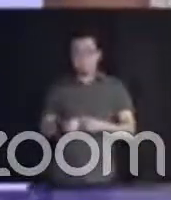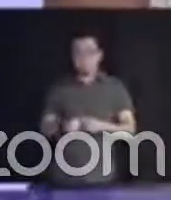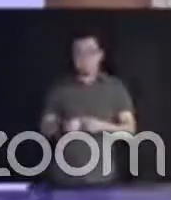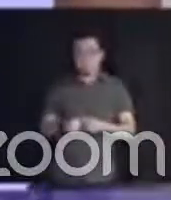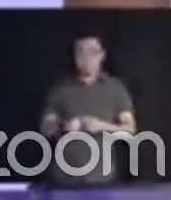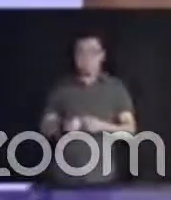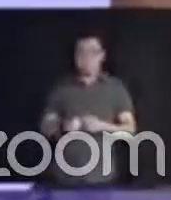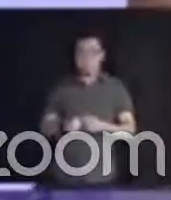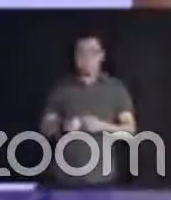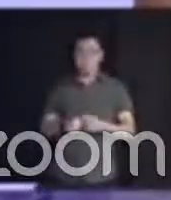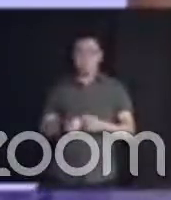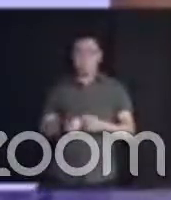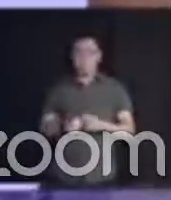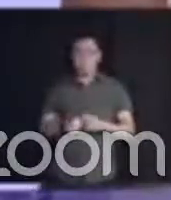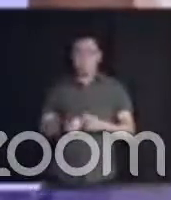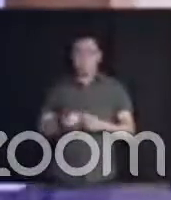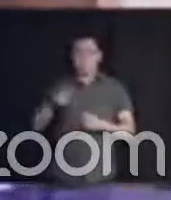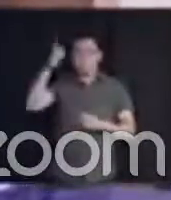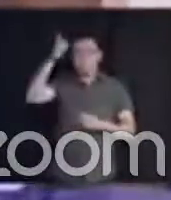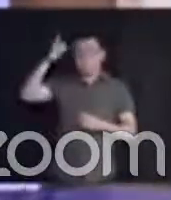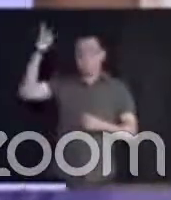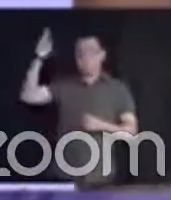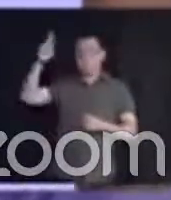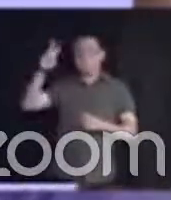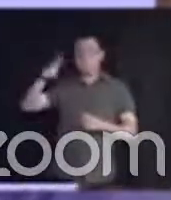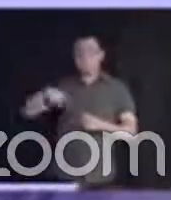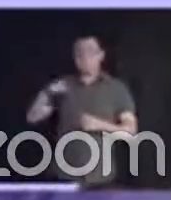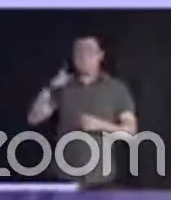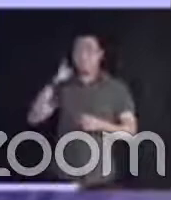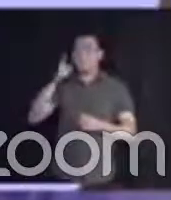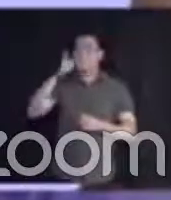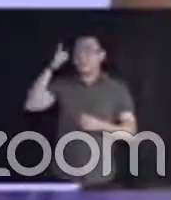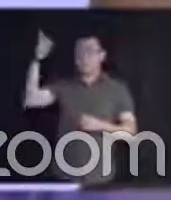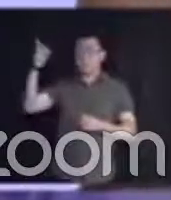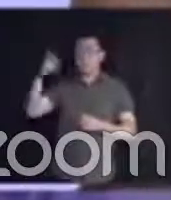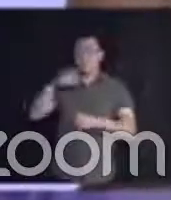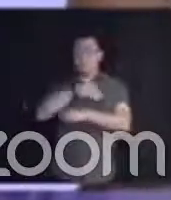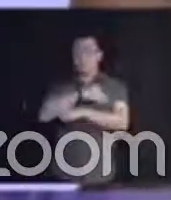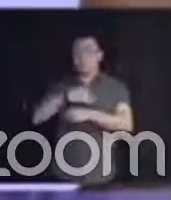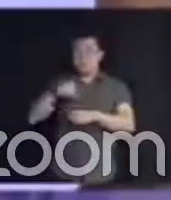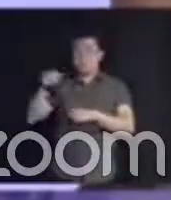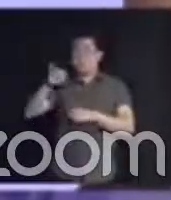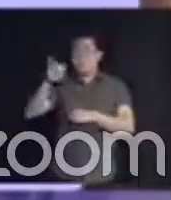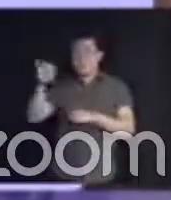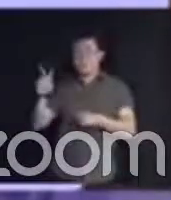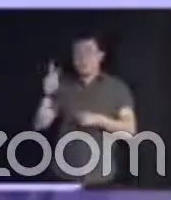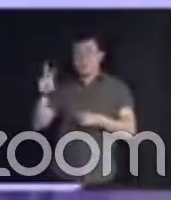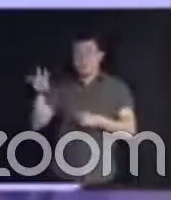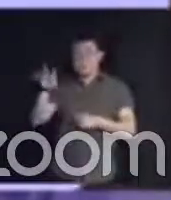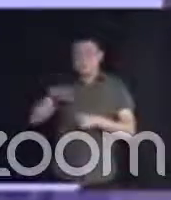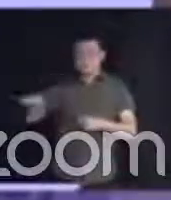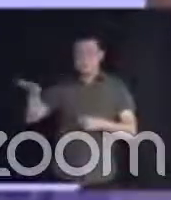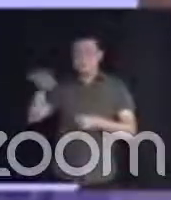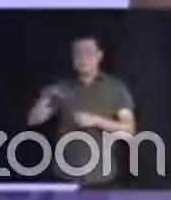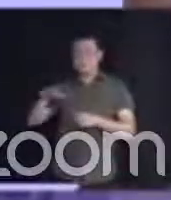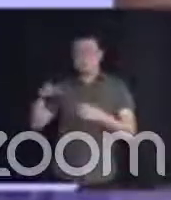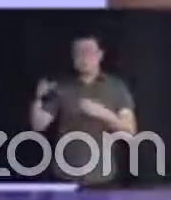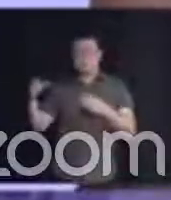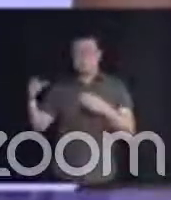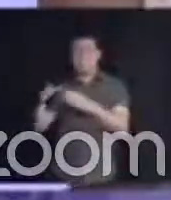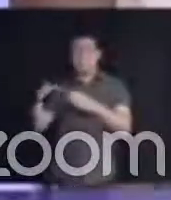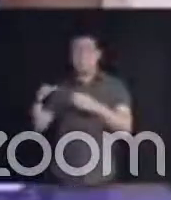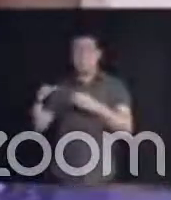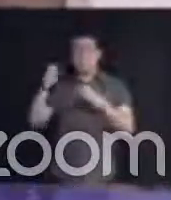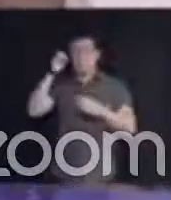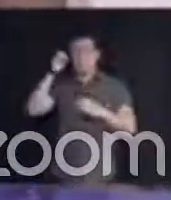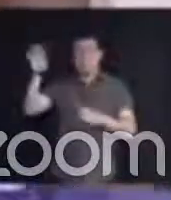bueno, le pido a mi Dios que bendiga mucho a la familia Vergara, a todos